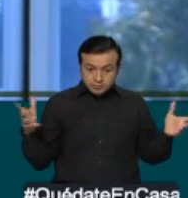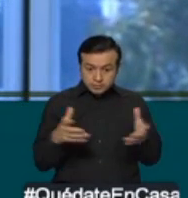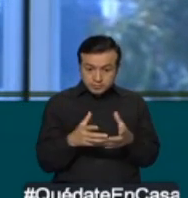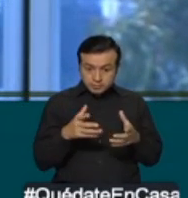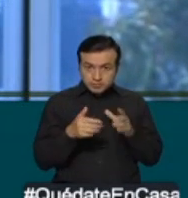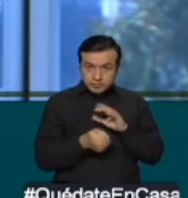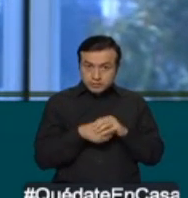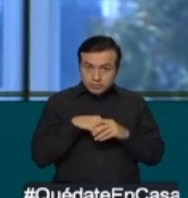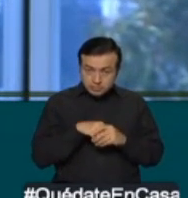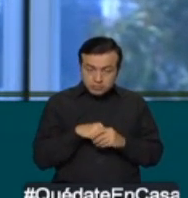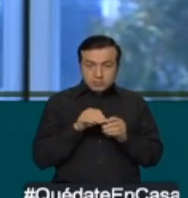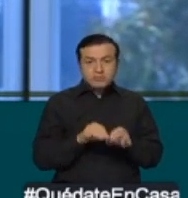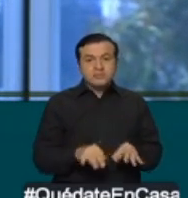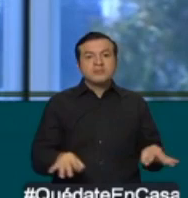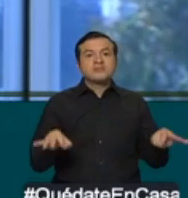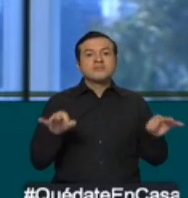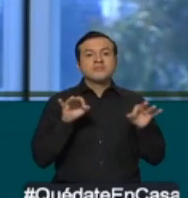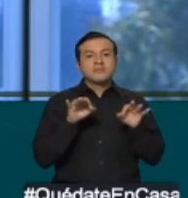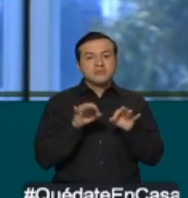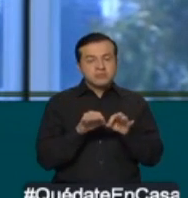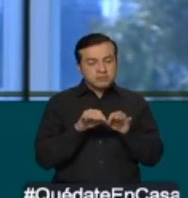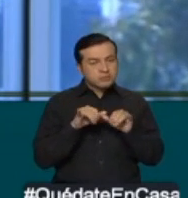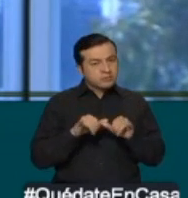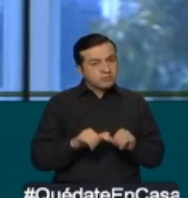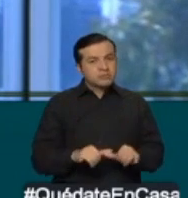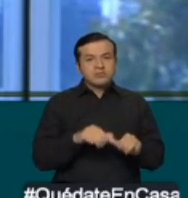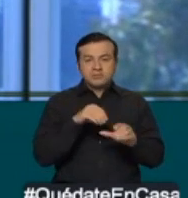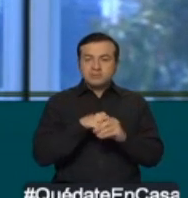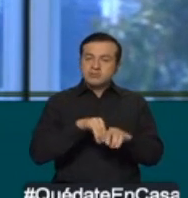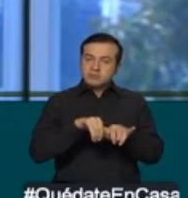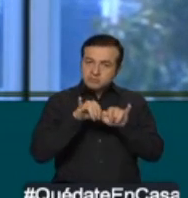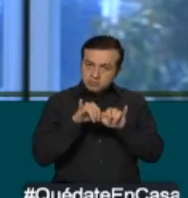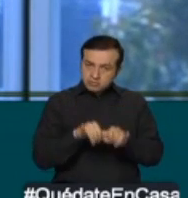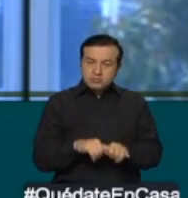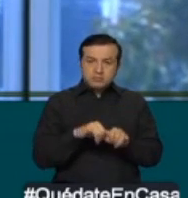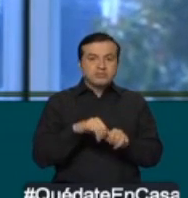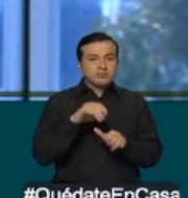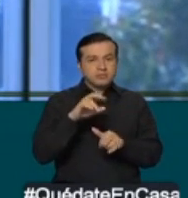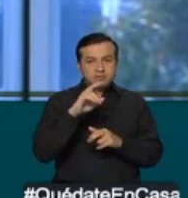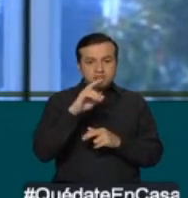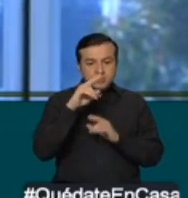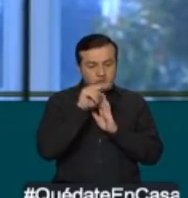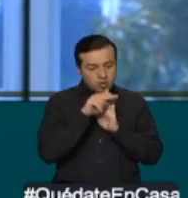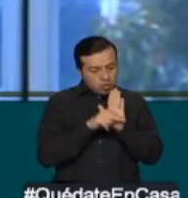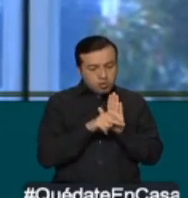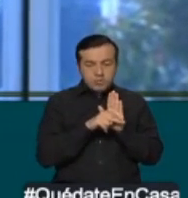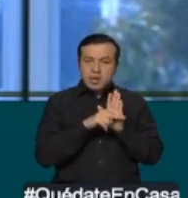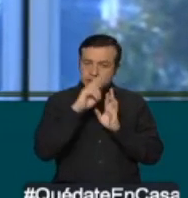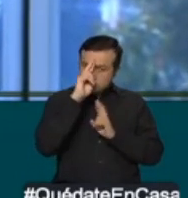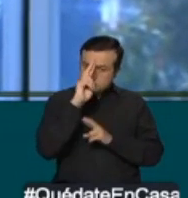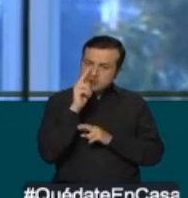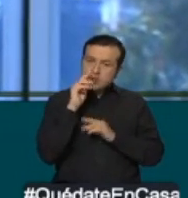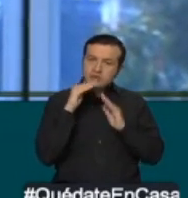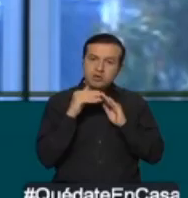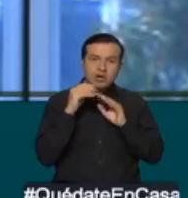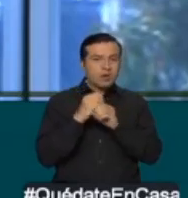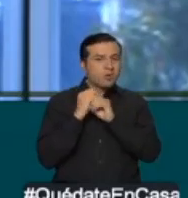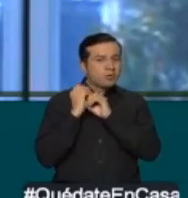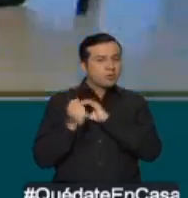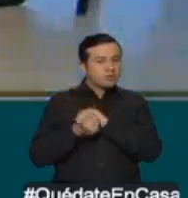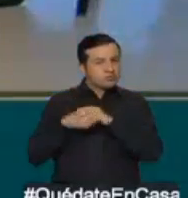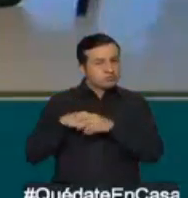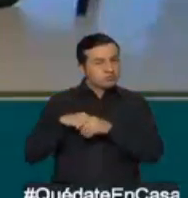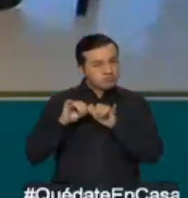epidemia es súper importante que puedan mantenerse en él cumpliendo con los protocolos establecidos por el ministerio de salud